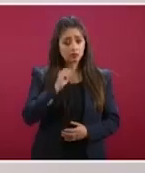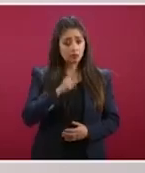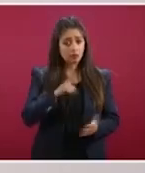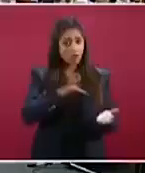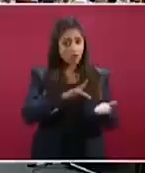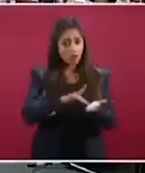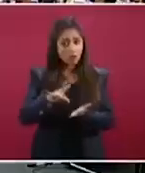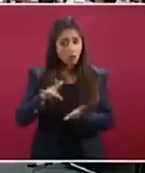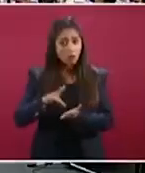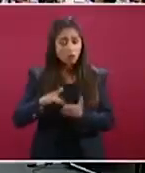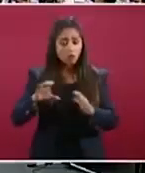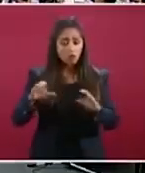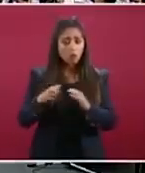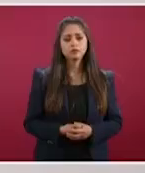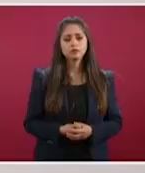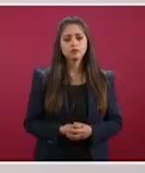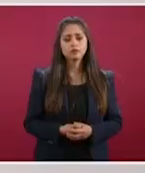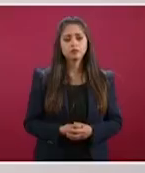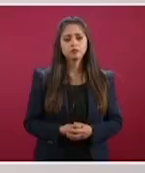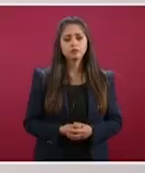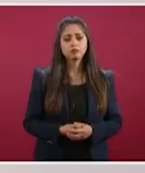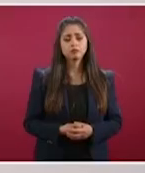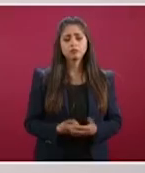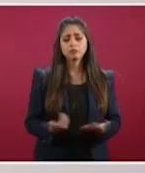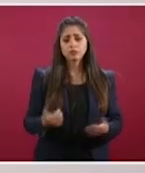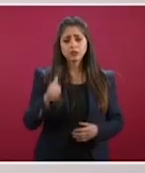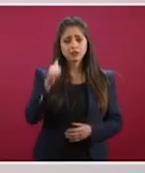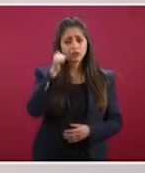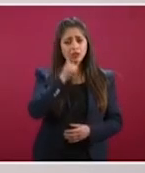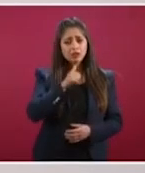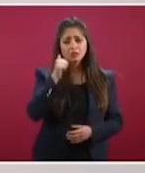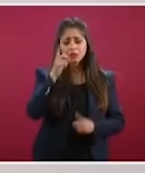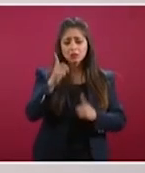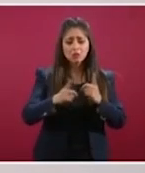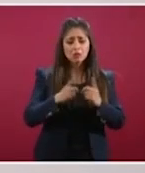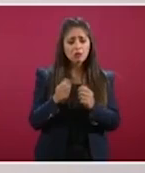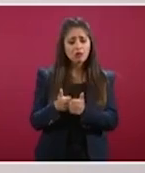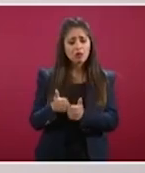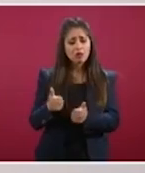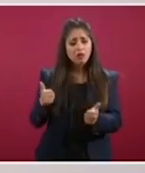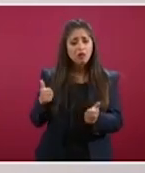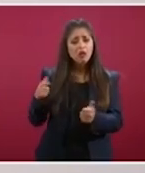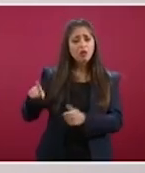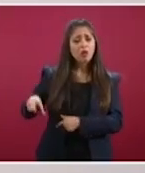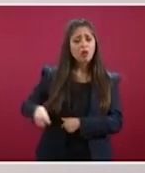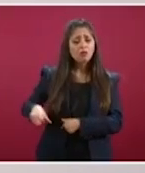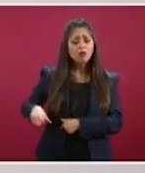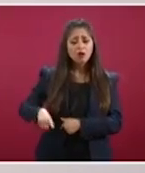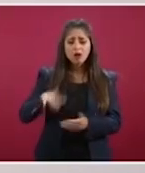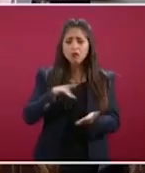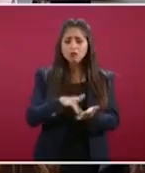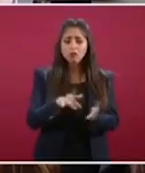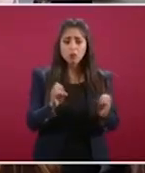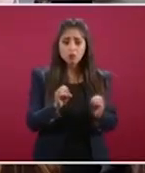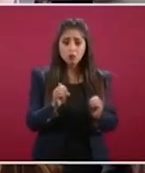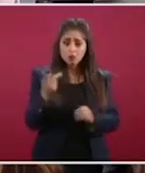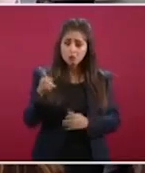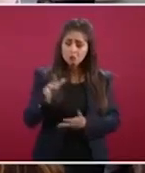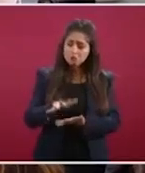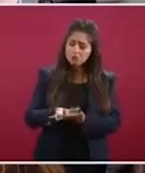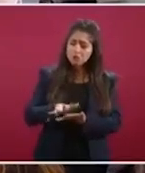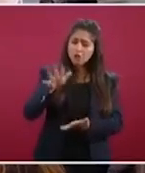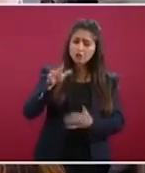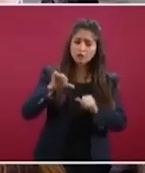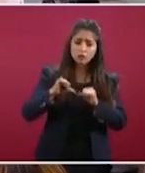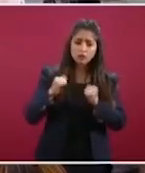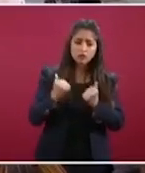robado. Muchas veces son las asociaciones civiles las que promueven